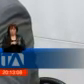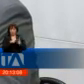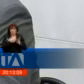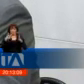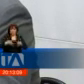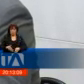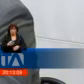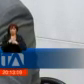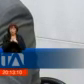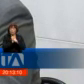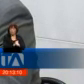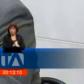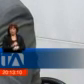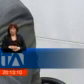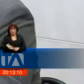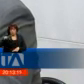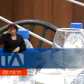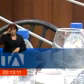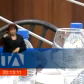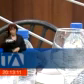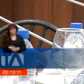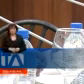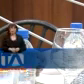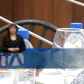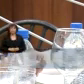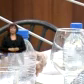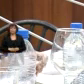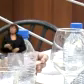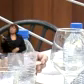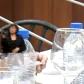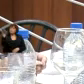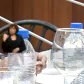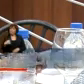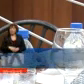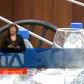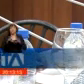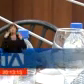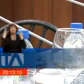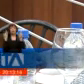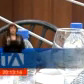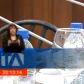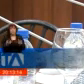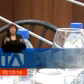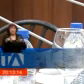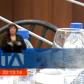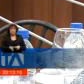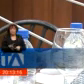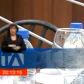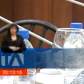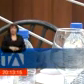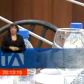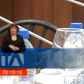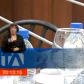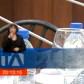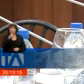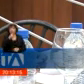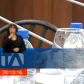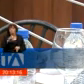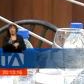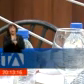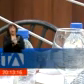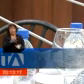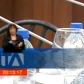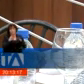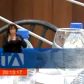respectivamente César Navas y Patricio Zambrano. Que se llame a comparecer a los familiares de los periodistas fallecidos, que ellos han